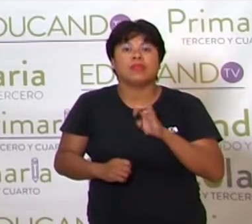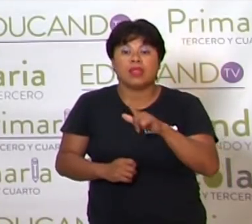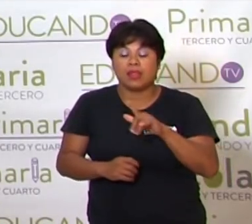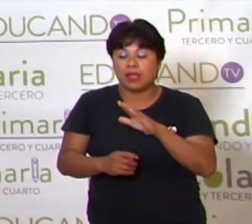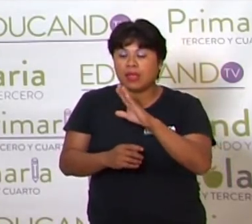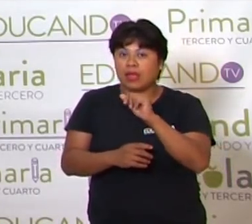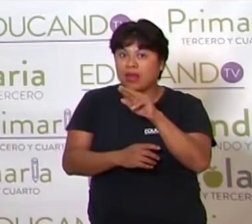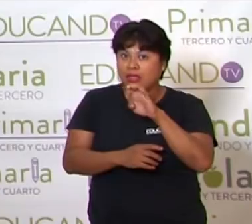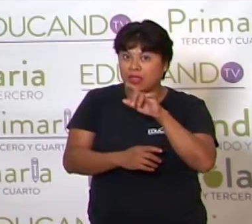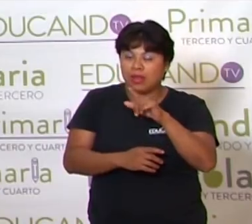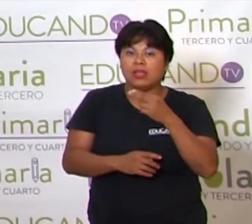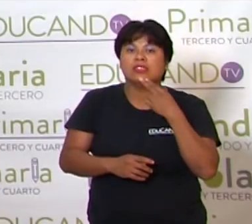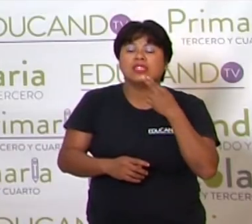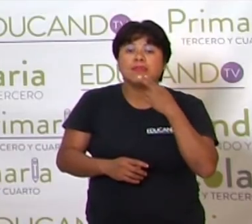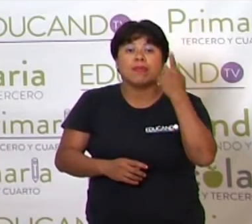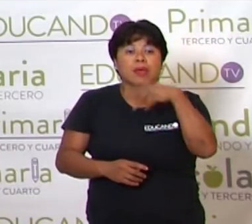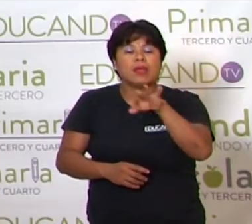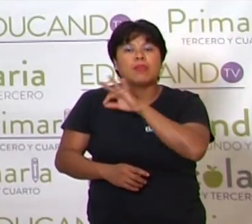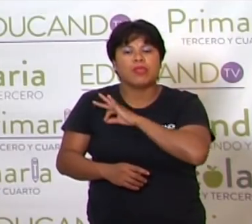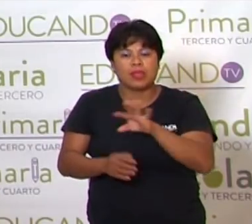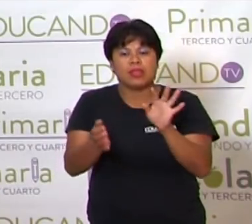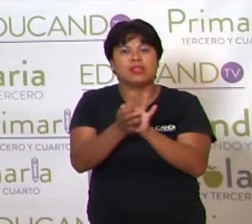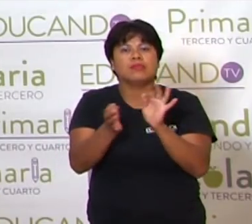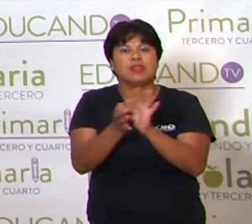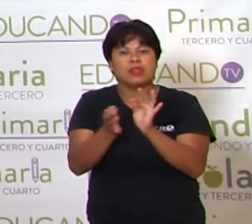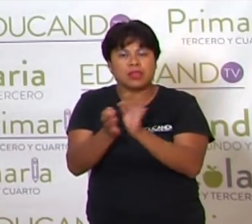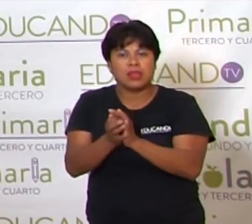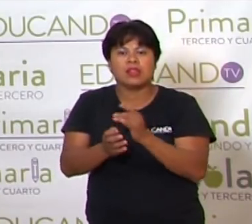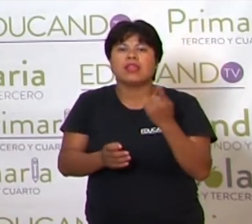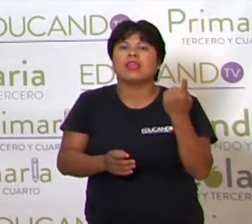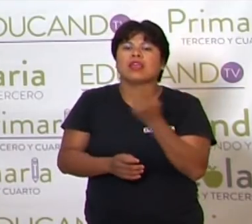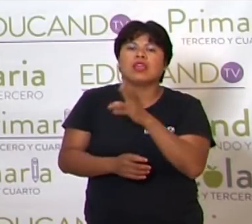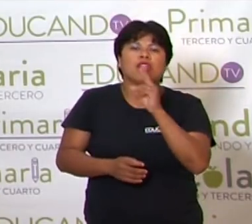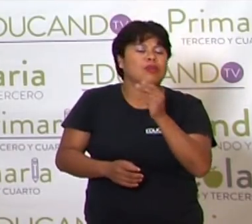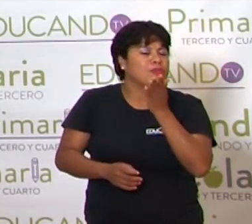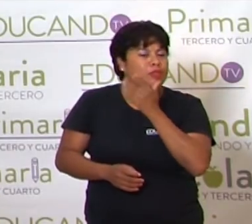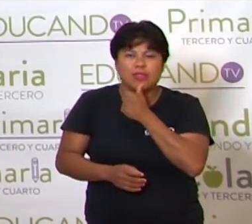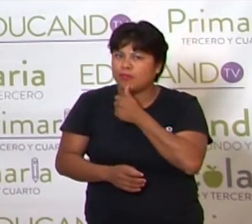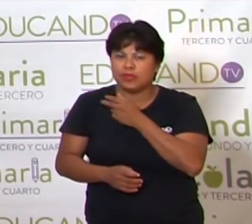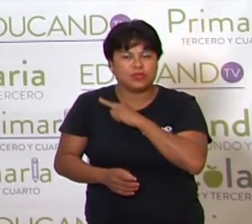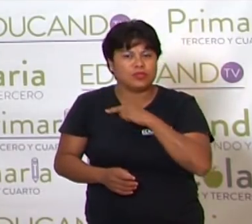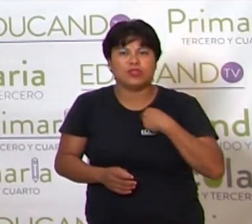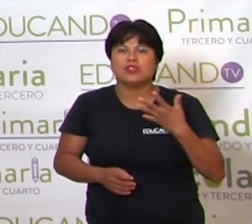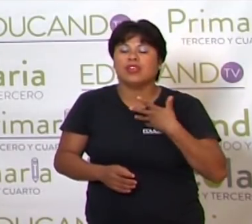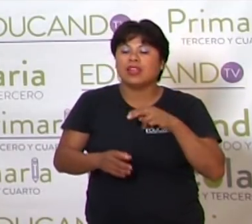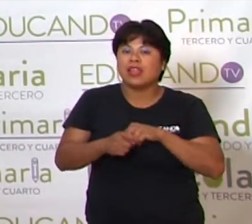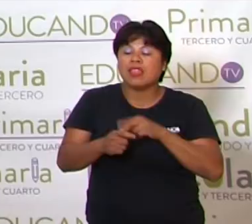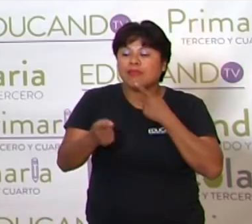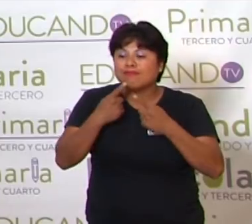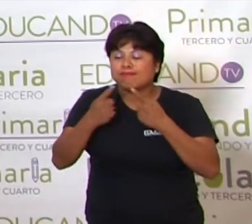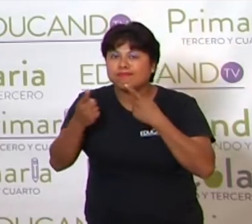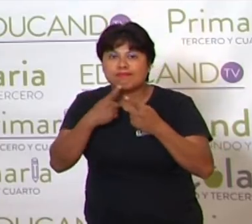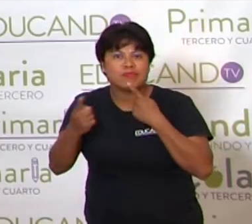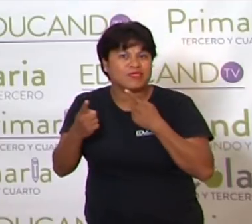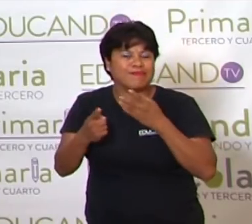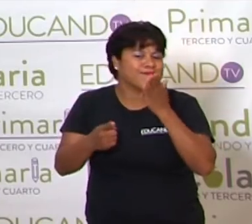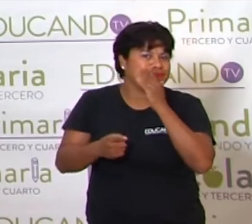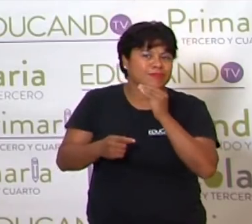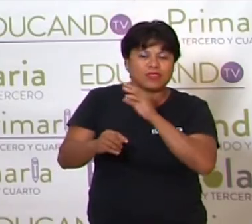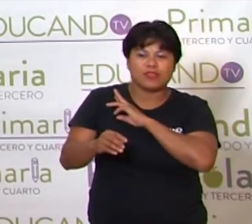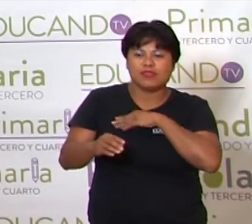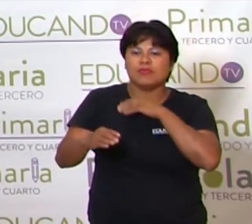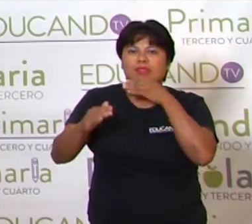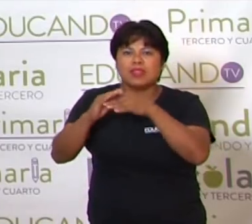cartel sirve para poder explicar lo que no podemos meter en un diálogo, lo que no podemos meter en